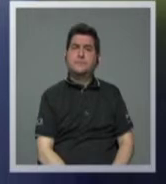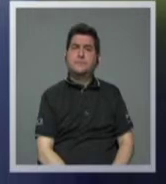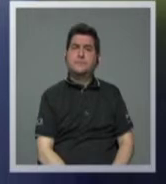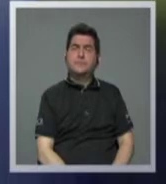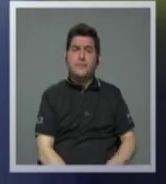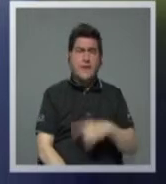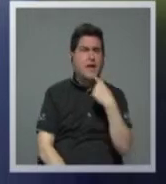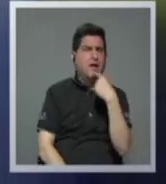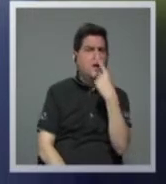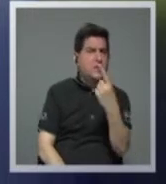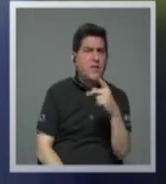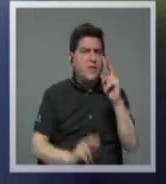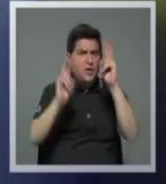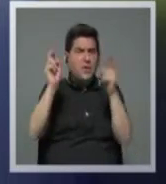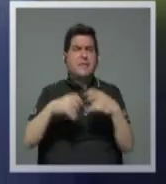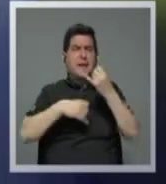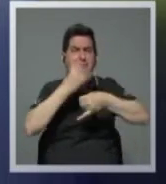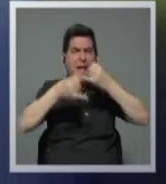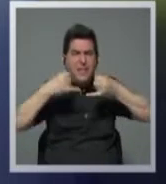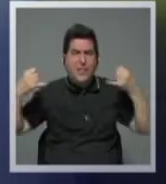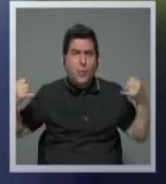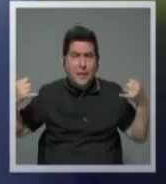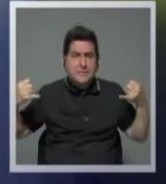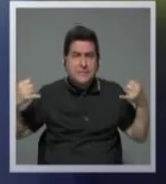cuando usted mencionó el tema de idiomas,